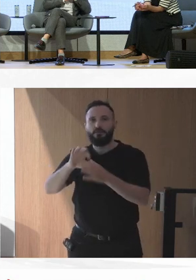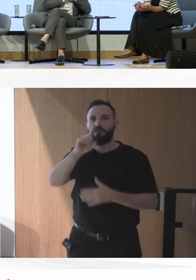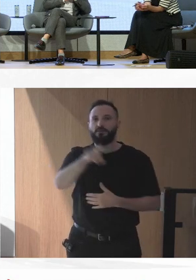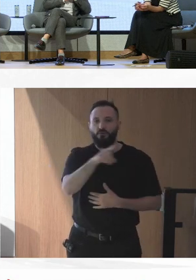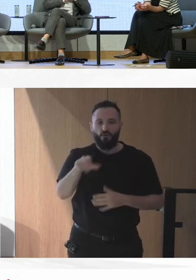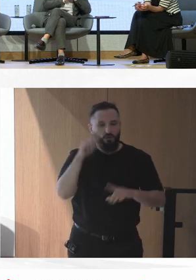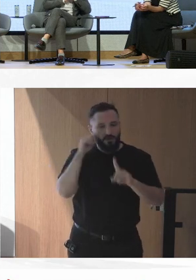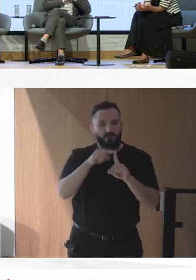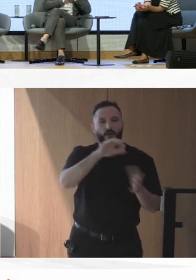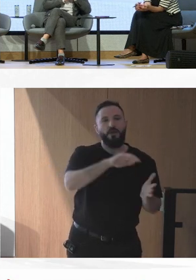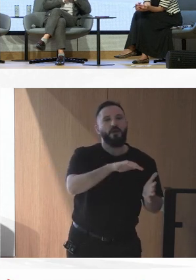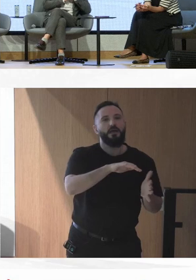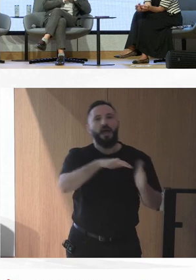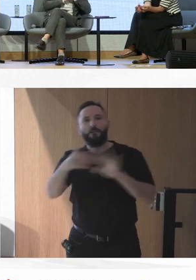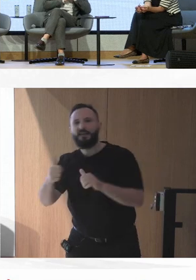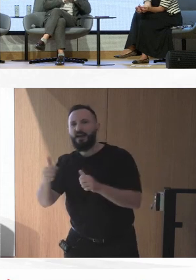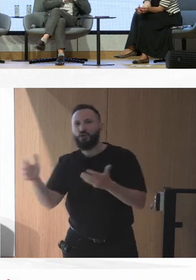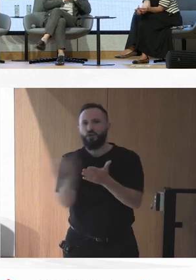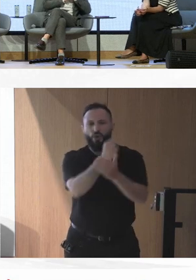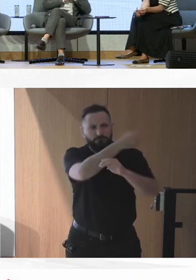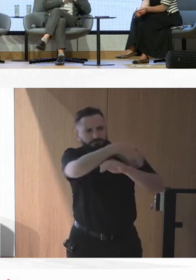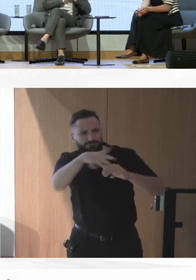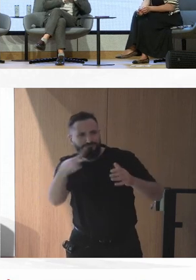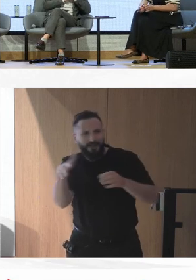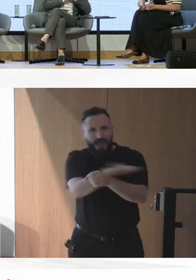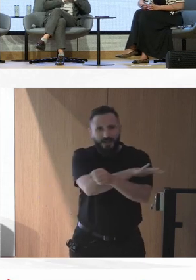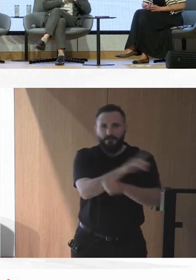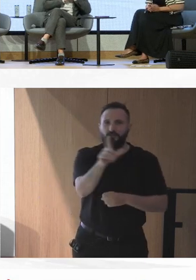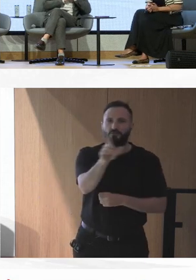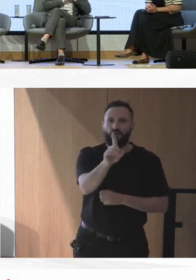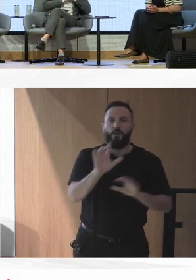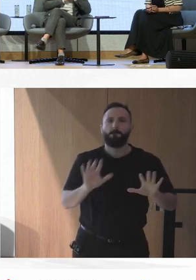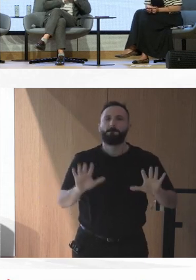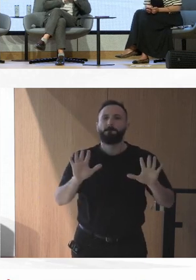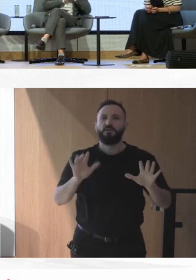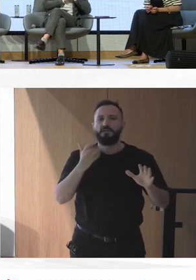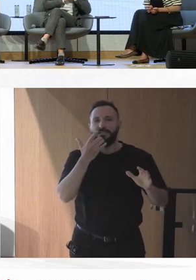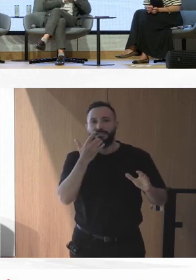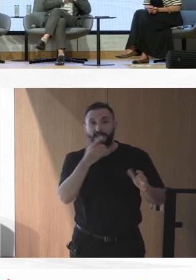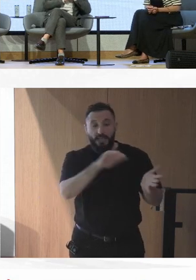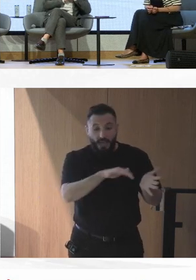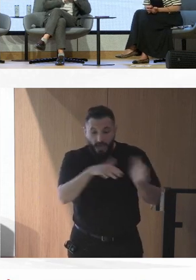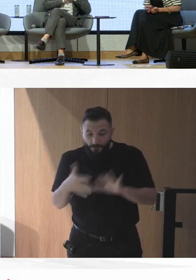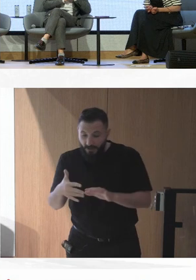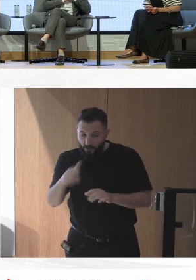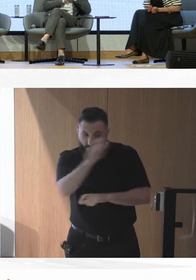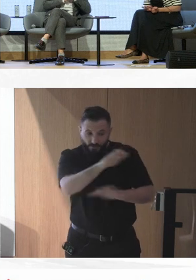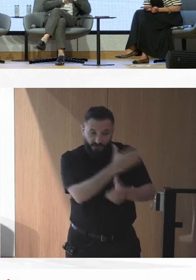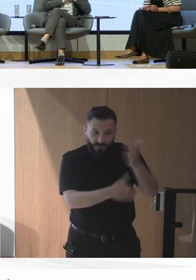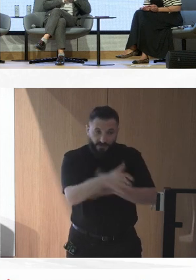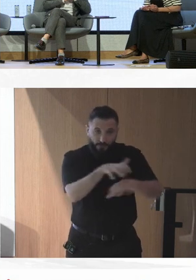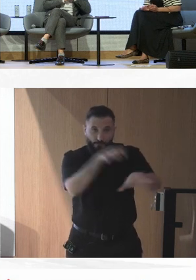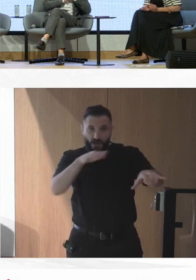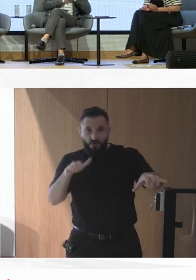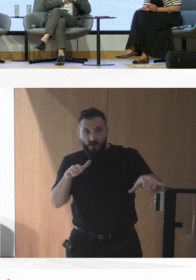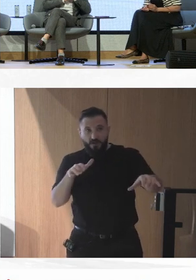aplicar más. No en todo, porque claramente hay que abrirlo para que sea más neutral, pero si se va a aplicar en mayor proporción a las personas con discapacidad, porque quizá